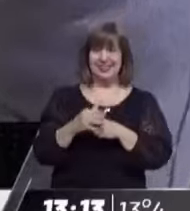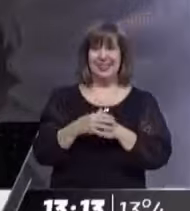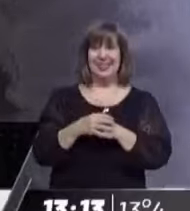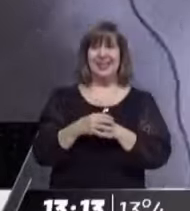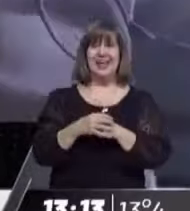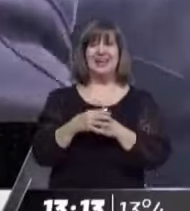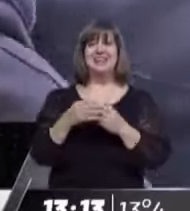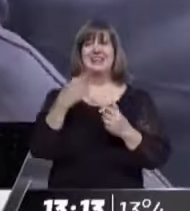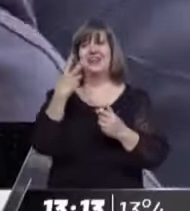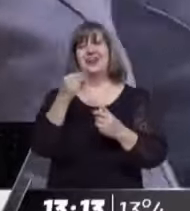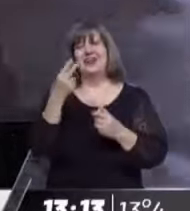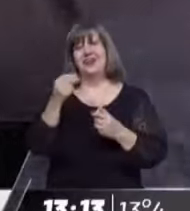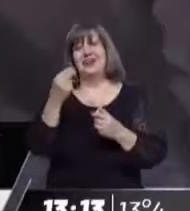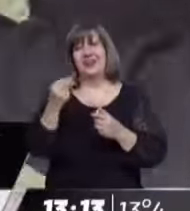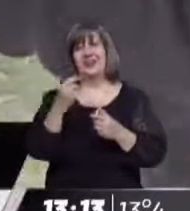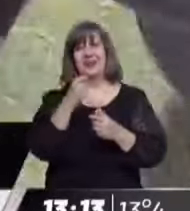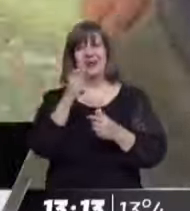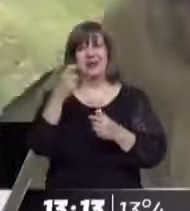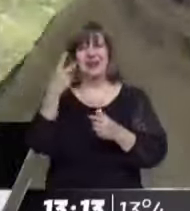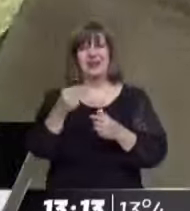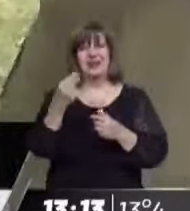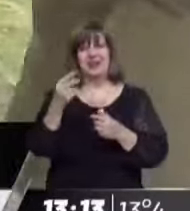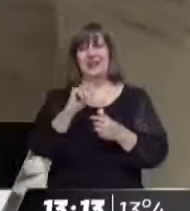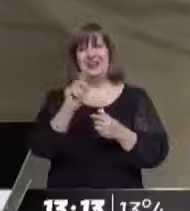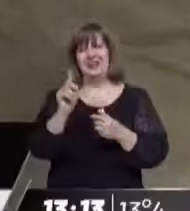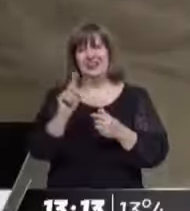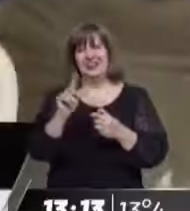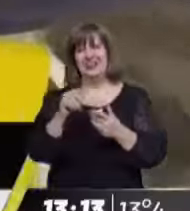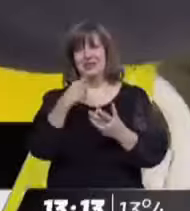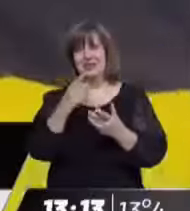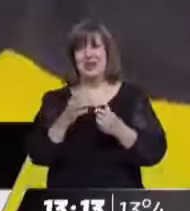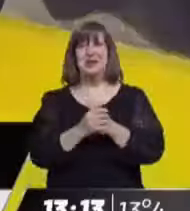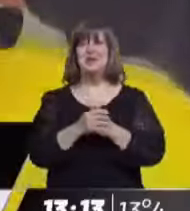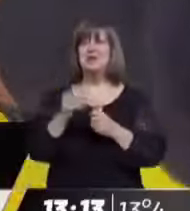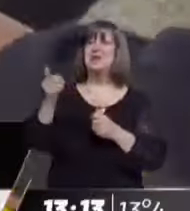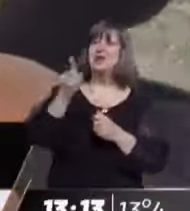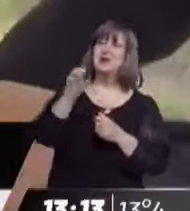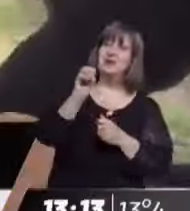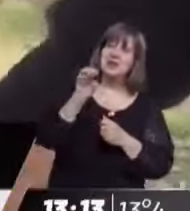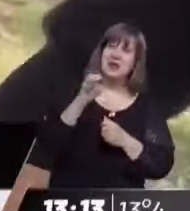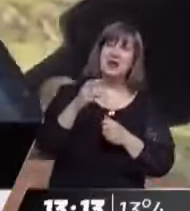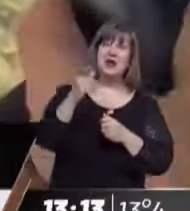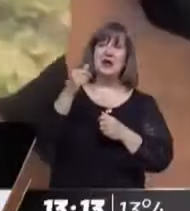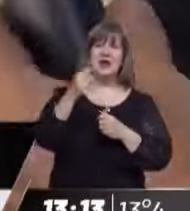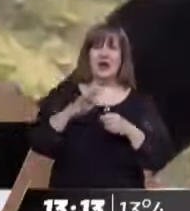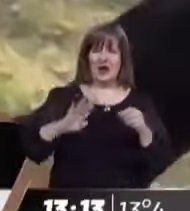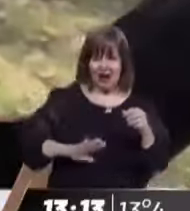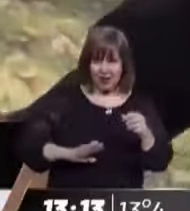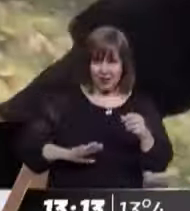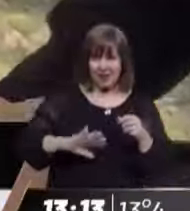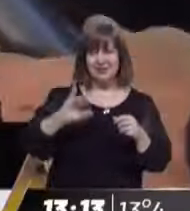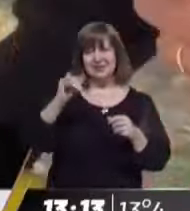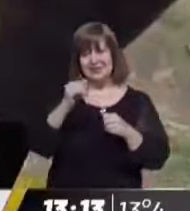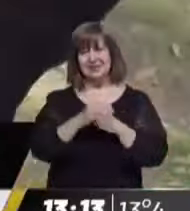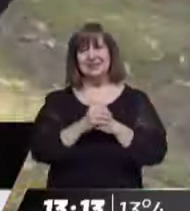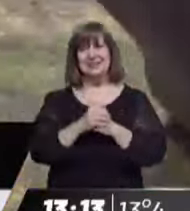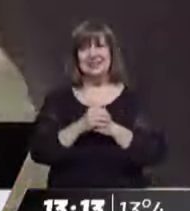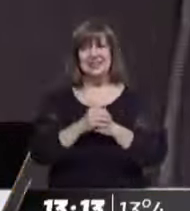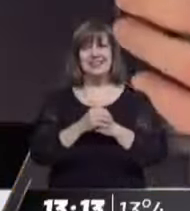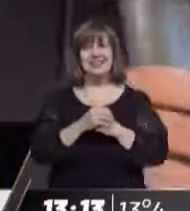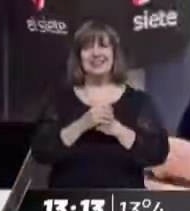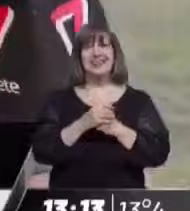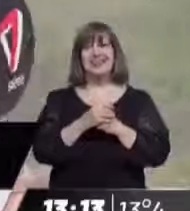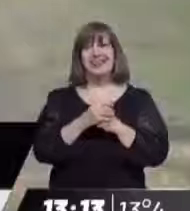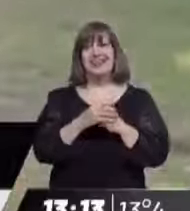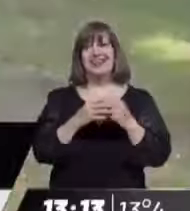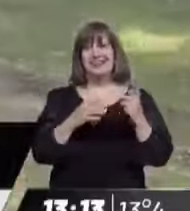No. Te robo un beso. ¿Ve usted bien? Sí. ¿Con hambre? Sí. ¿Ya viene el asado? Sí. Qué familia, gracias,